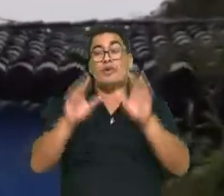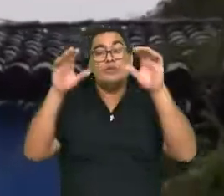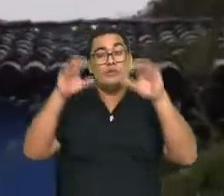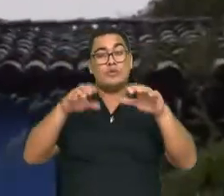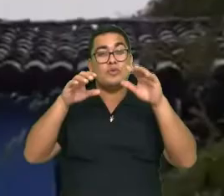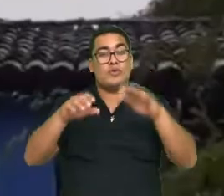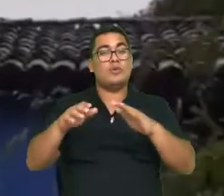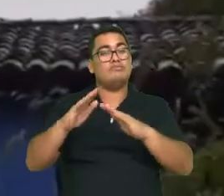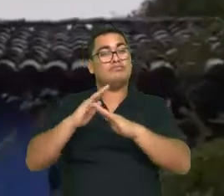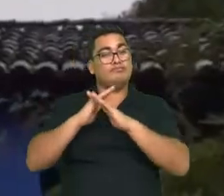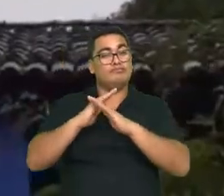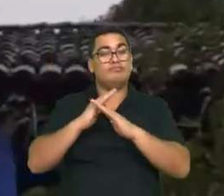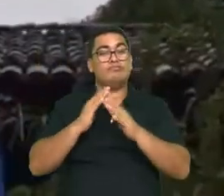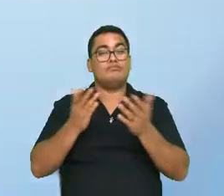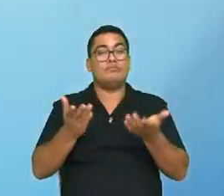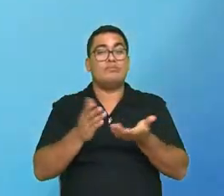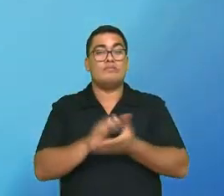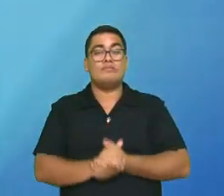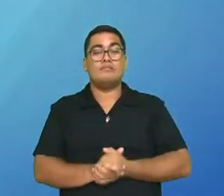prevenir hechos que lamentar.